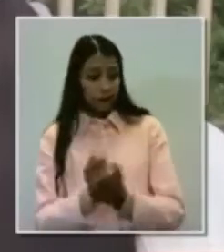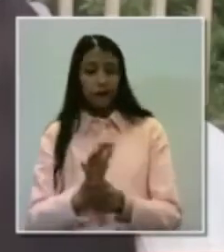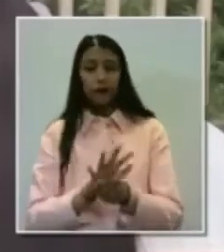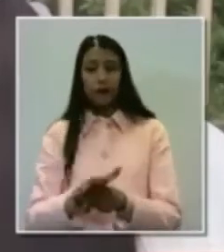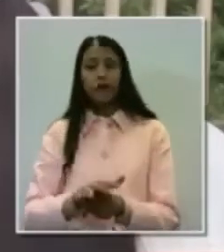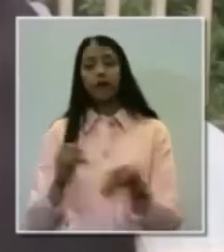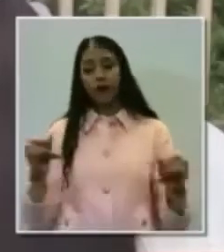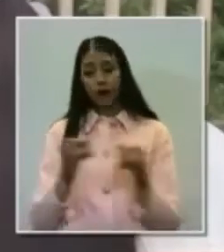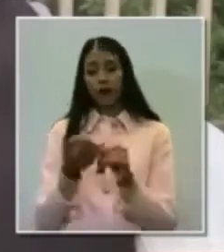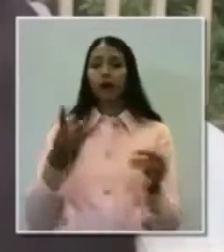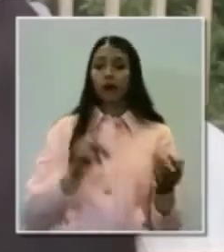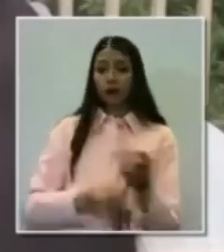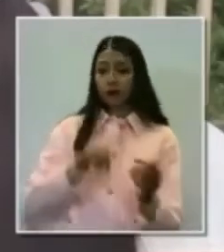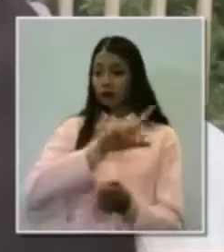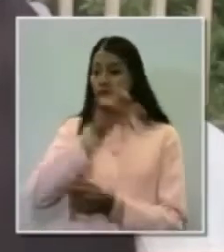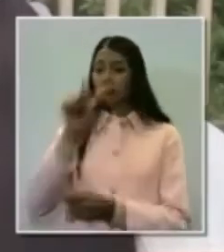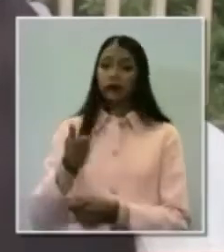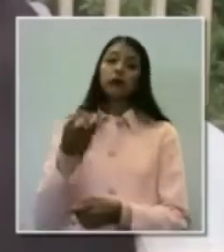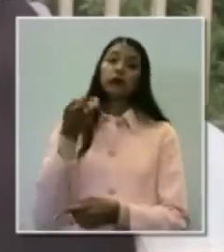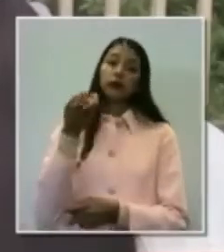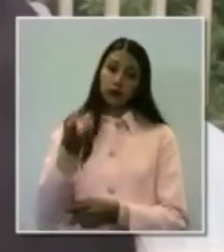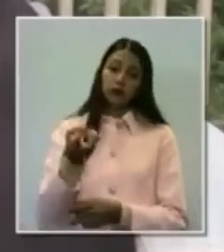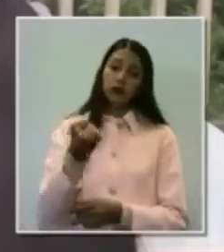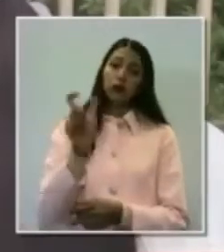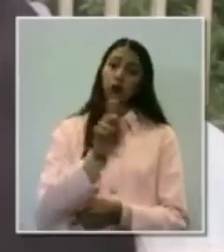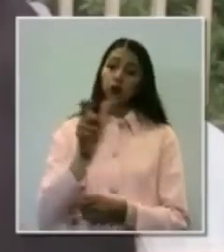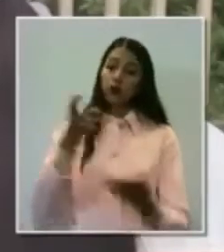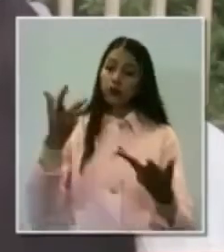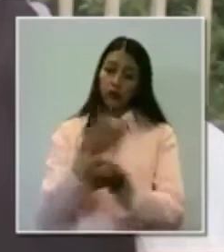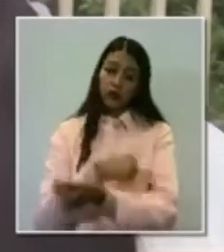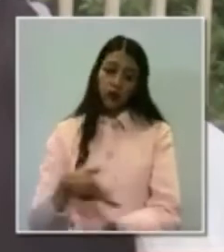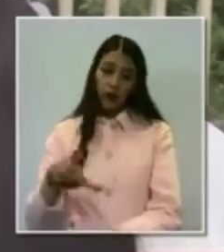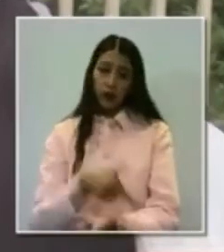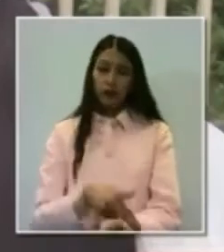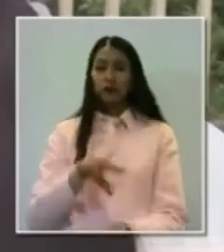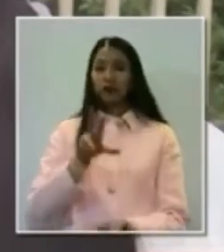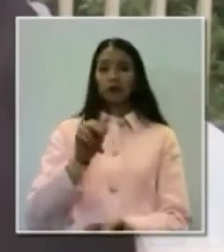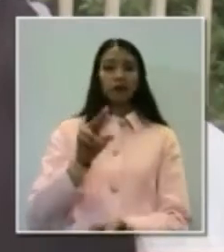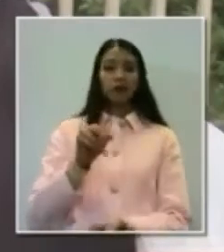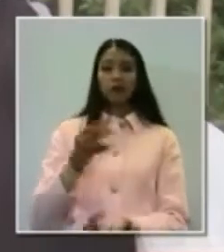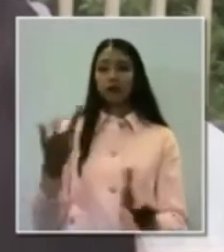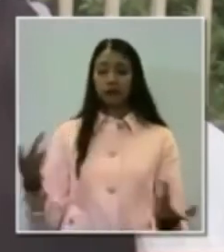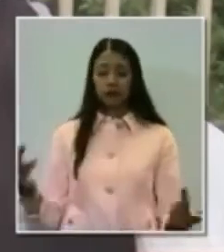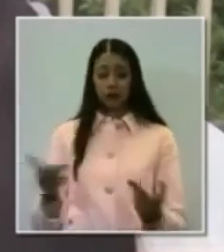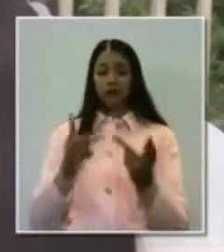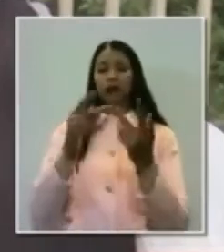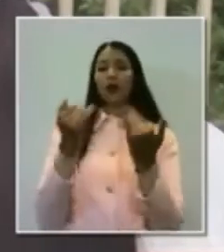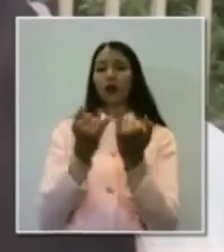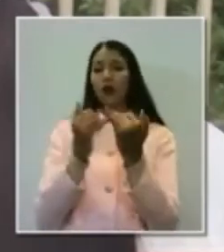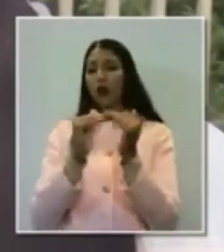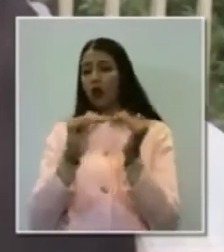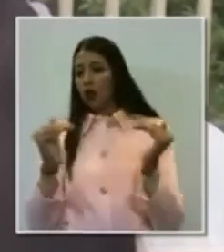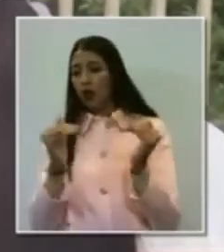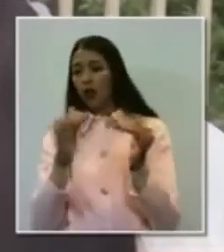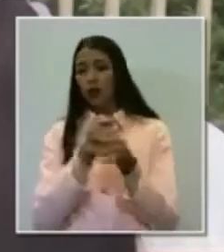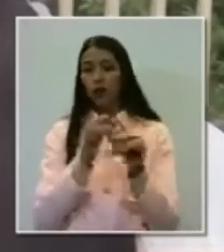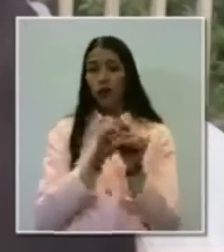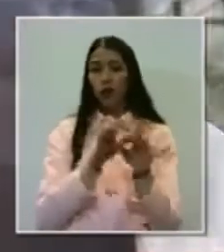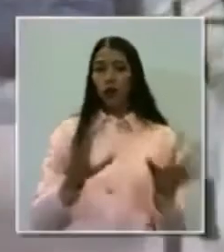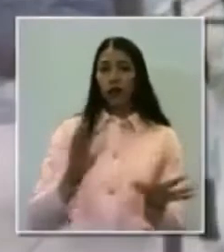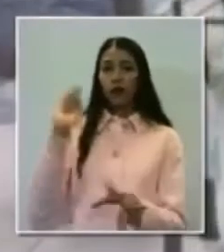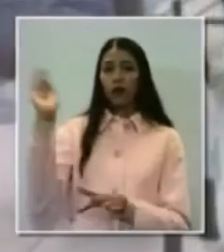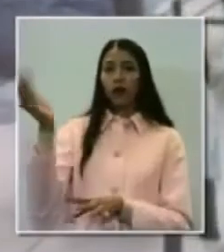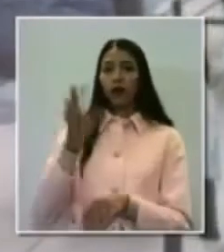las propias instituciones y después ahí cuando se hacen los trámites pues no cuadra la información y la federación no nos permite